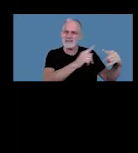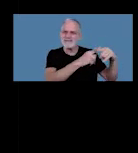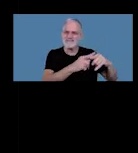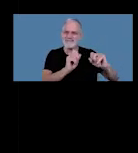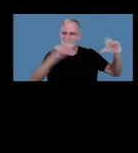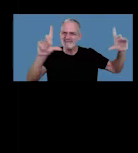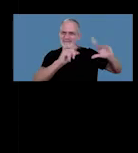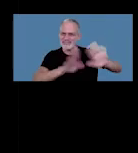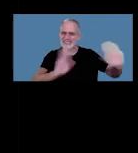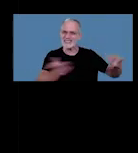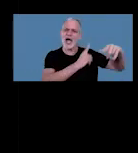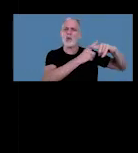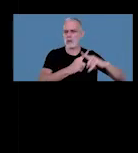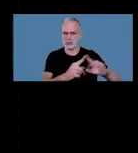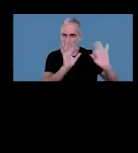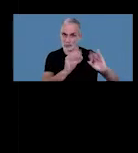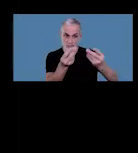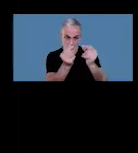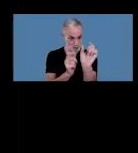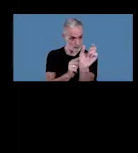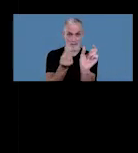filminas anteriores